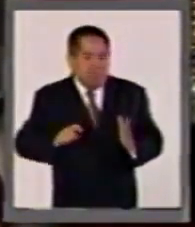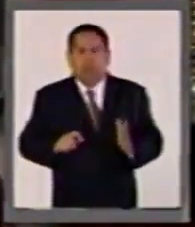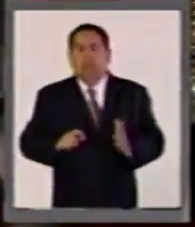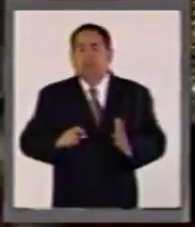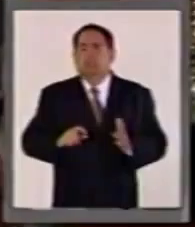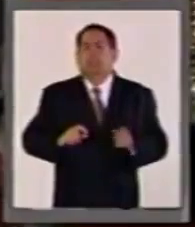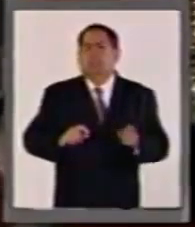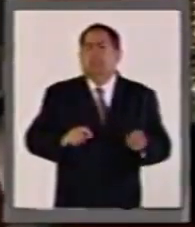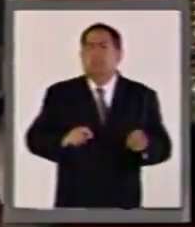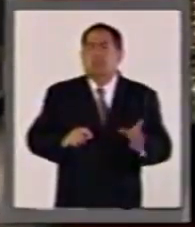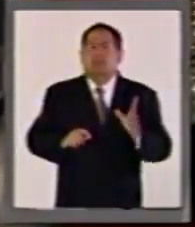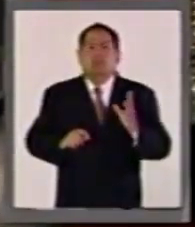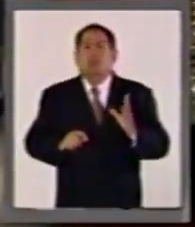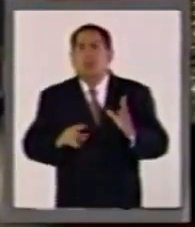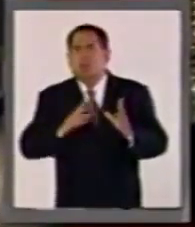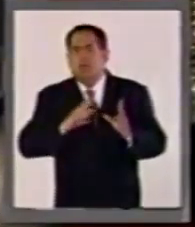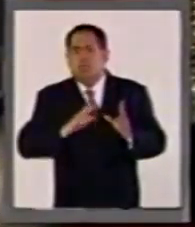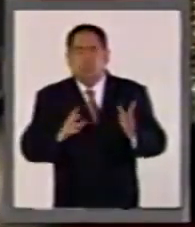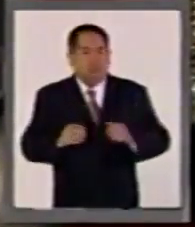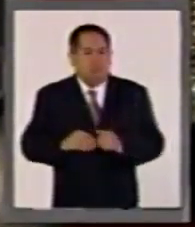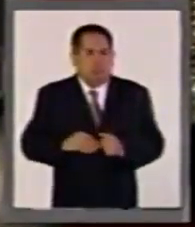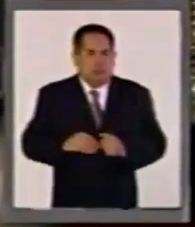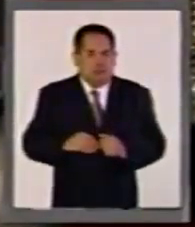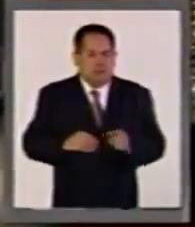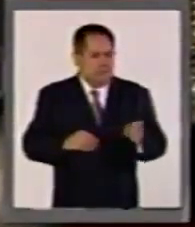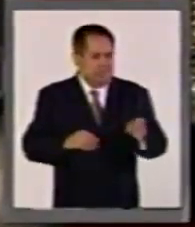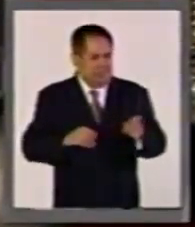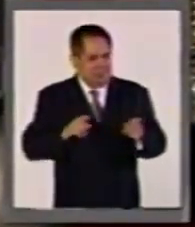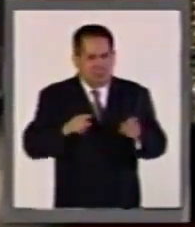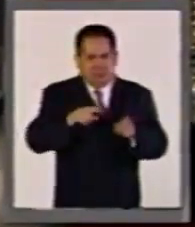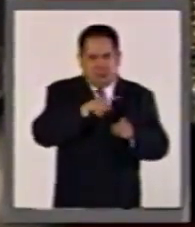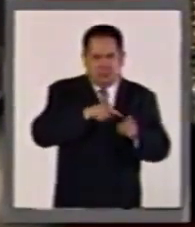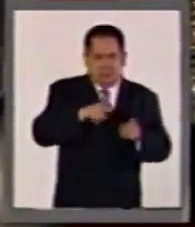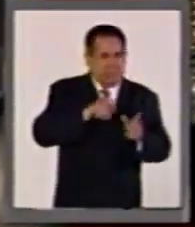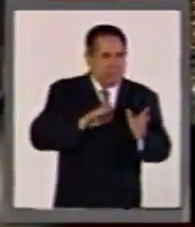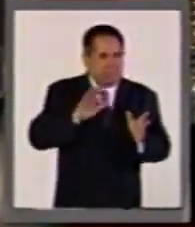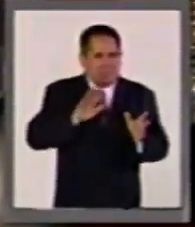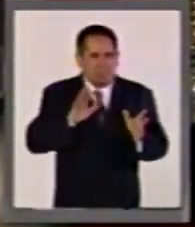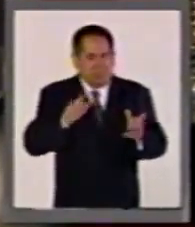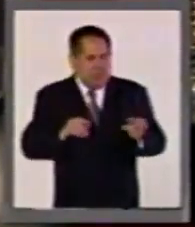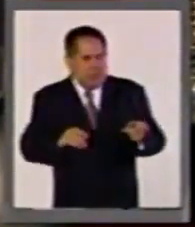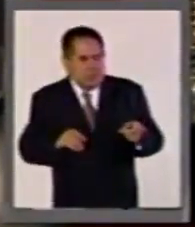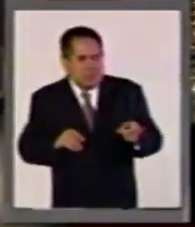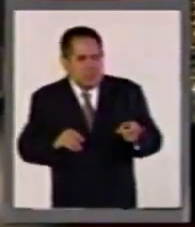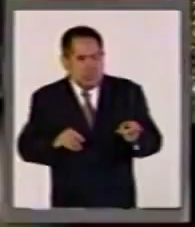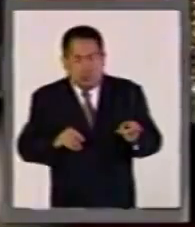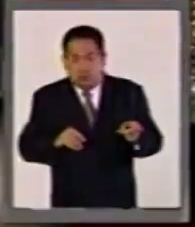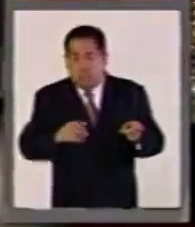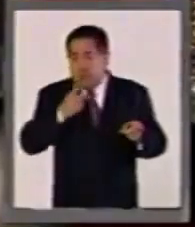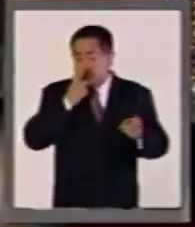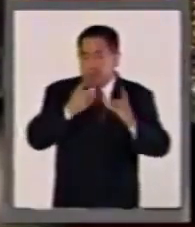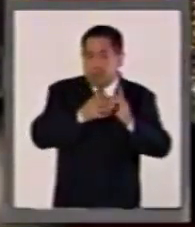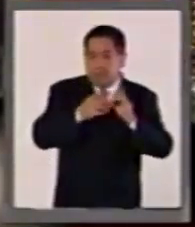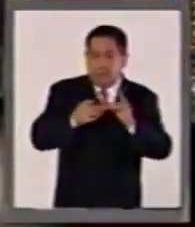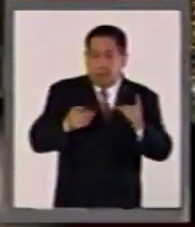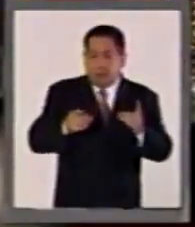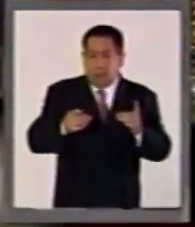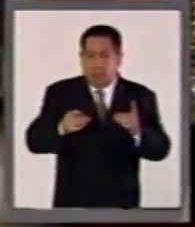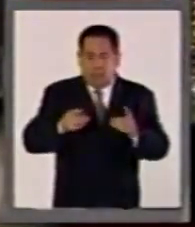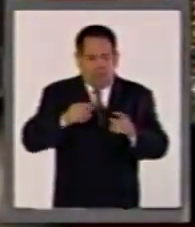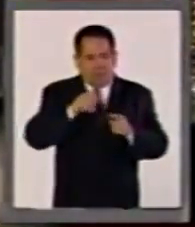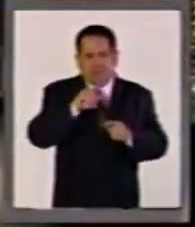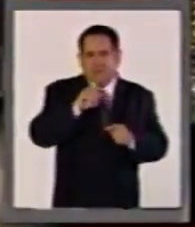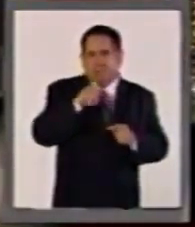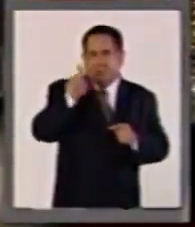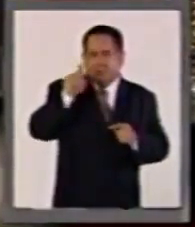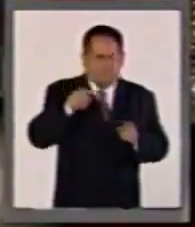importante señalar que hay una paloma en el sentido de que la mayoría de quienes han dicho si les gusta o no